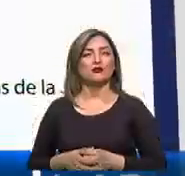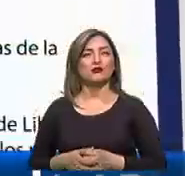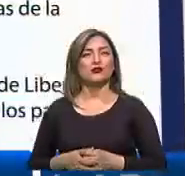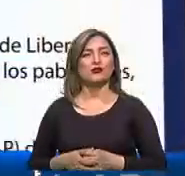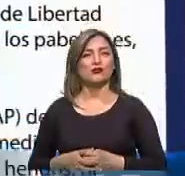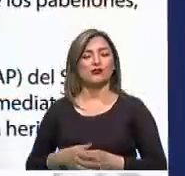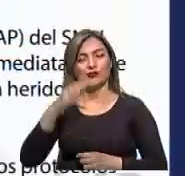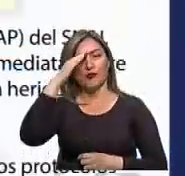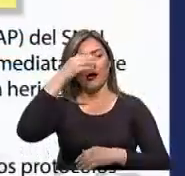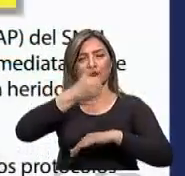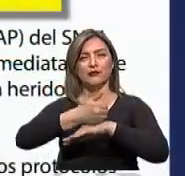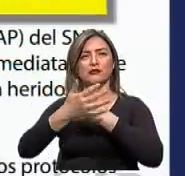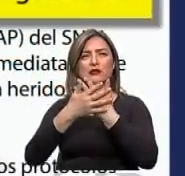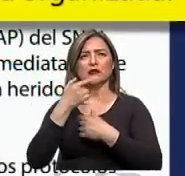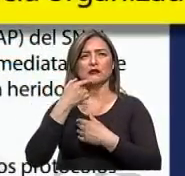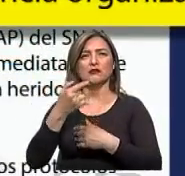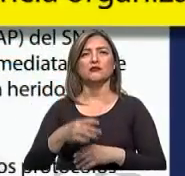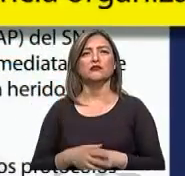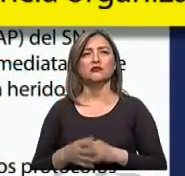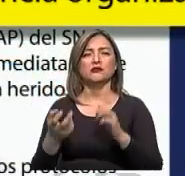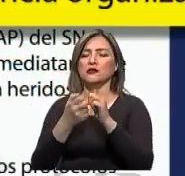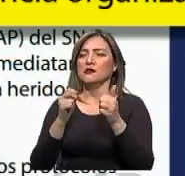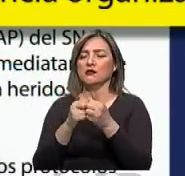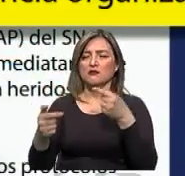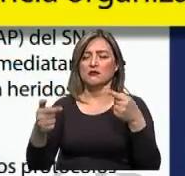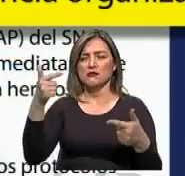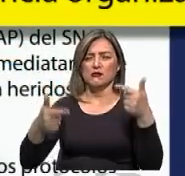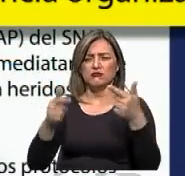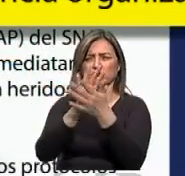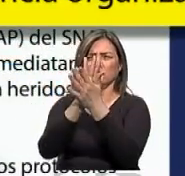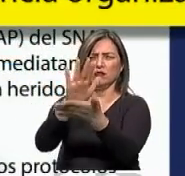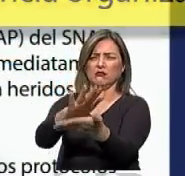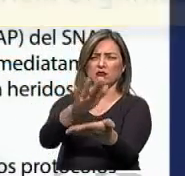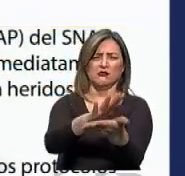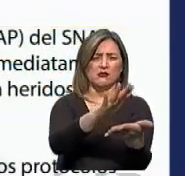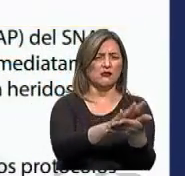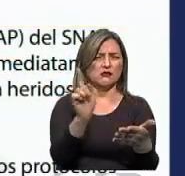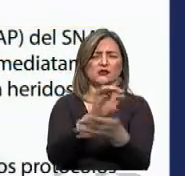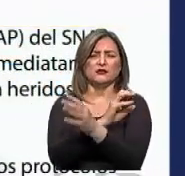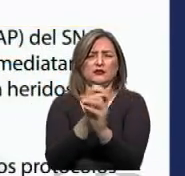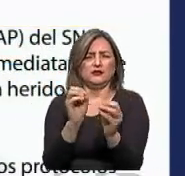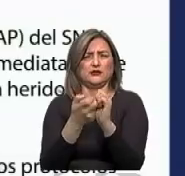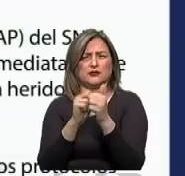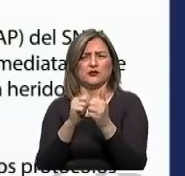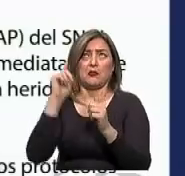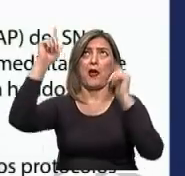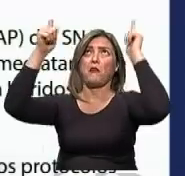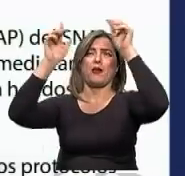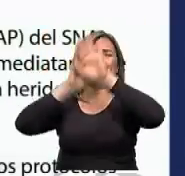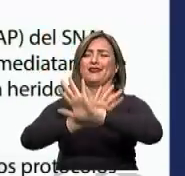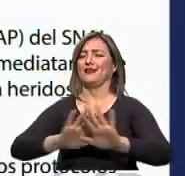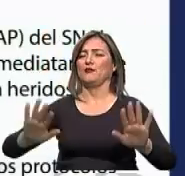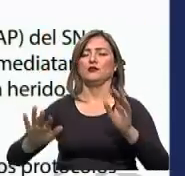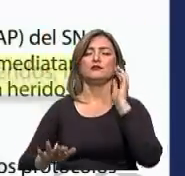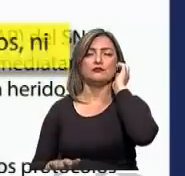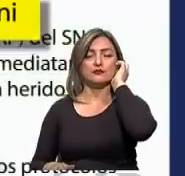Pero el SNAI informaba que no se trató de ningún conflicto de grupos de delincuencia organizada, sino de tan solo disparos al aire en uno de